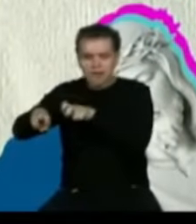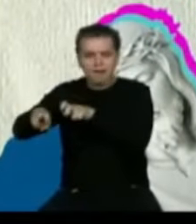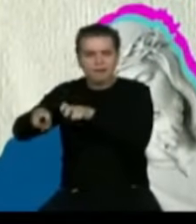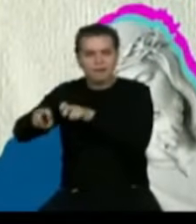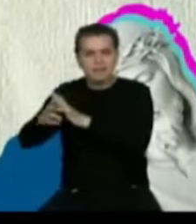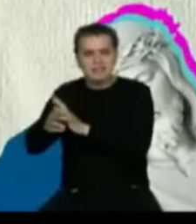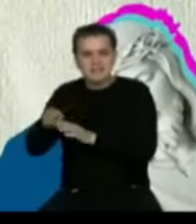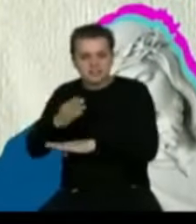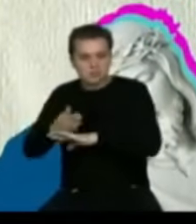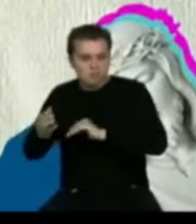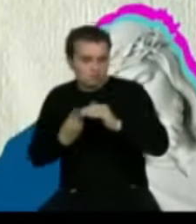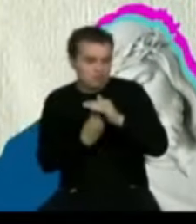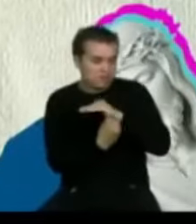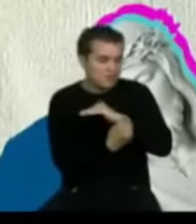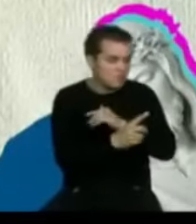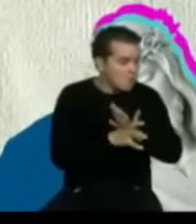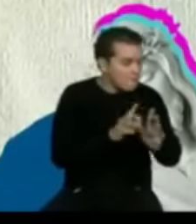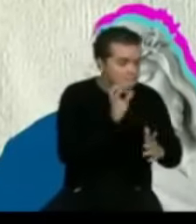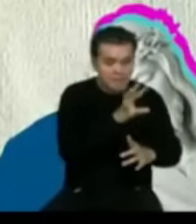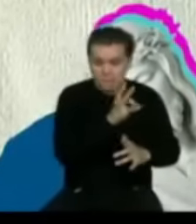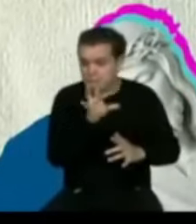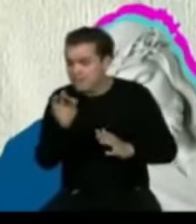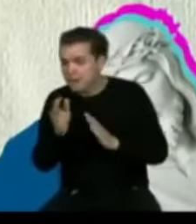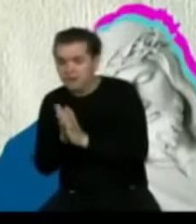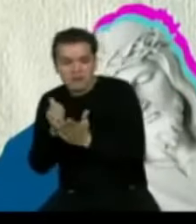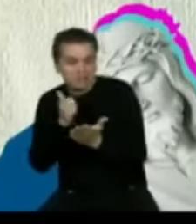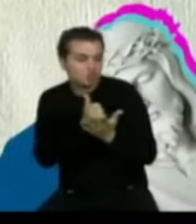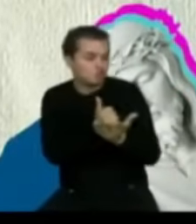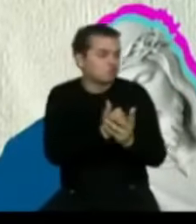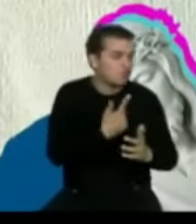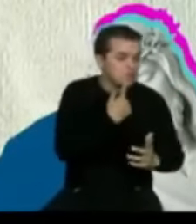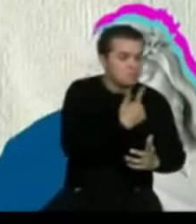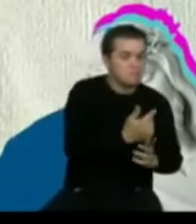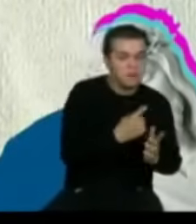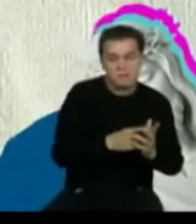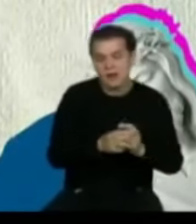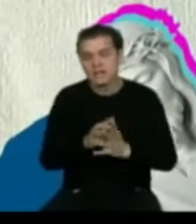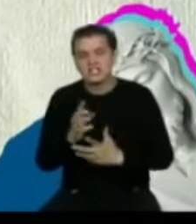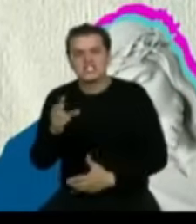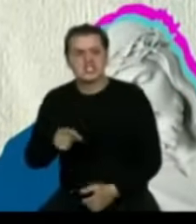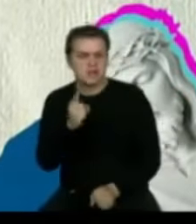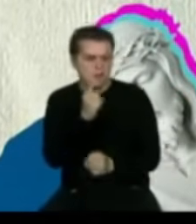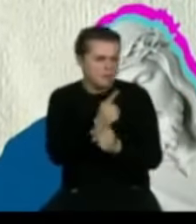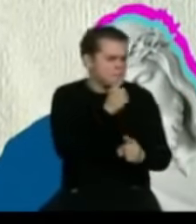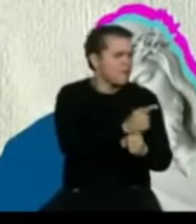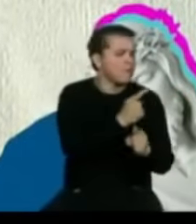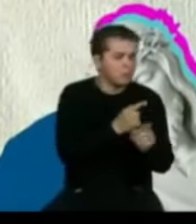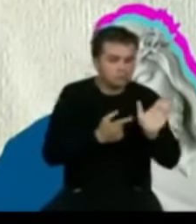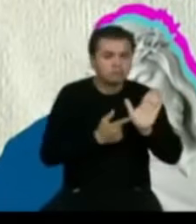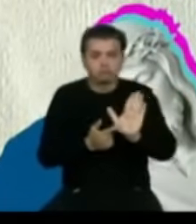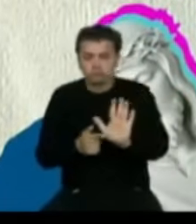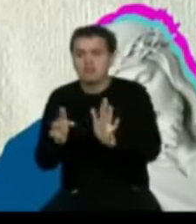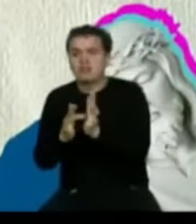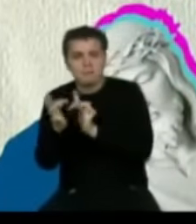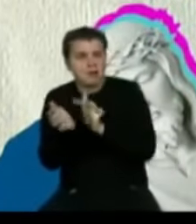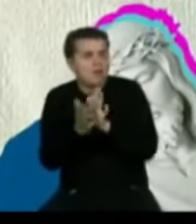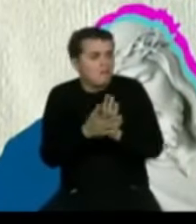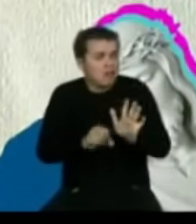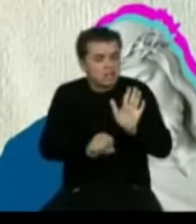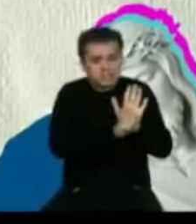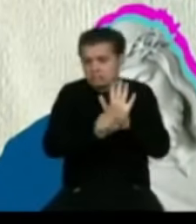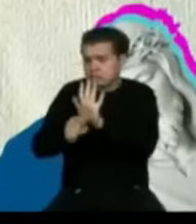saliendo, predicaron en todas partes, ayudándole el Señor y confirmando la palabra con